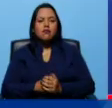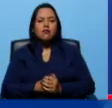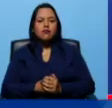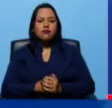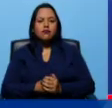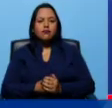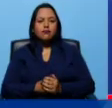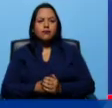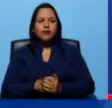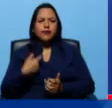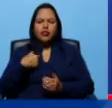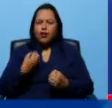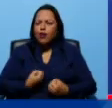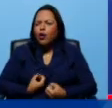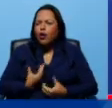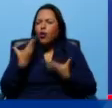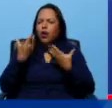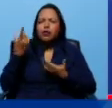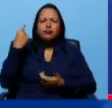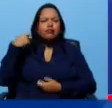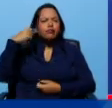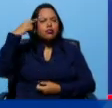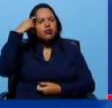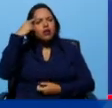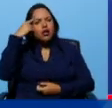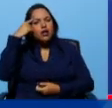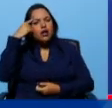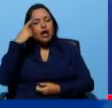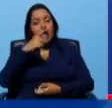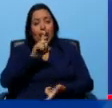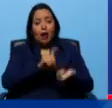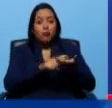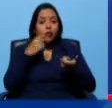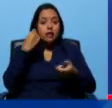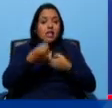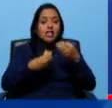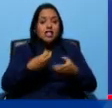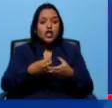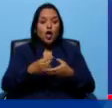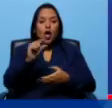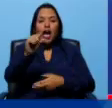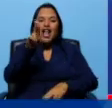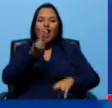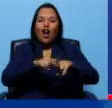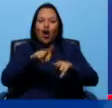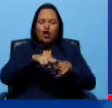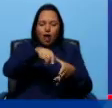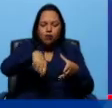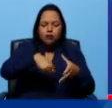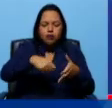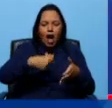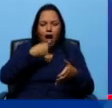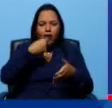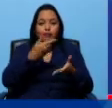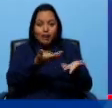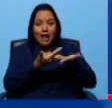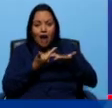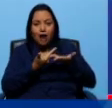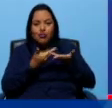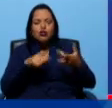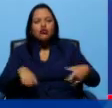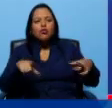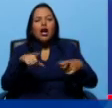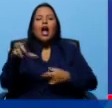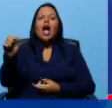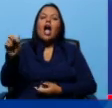Eso me salió del alma el otro día, que Silita preparó unas caraotas que me regalaron en Araira. ¿Ustedes lo vieron? ¿Ah?